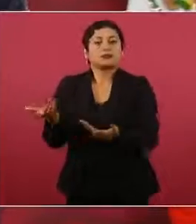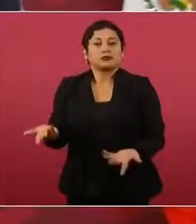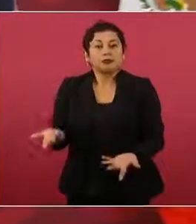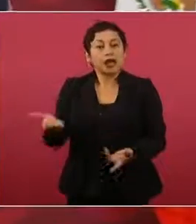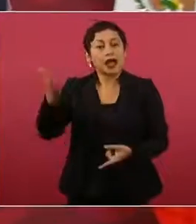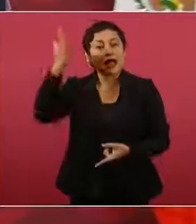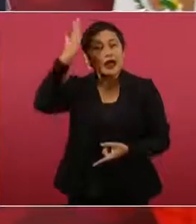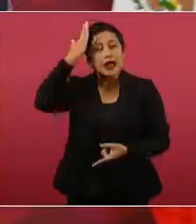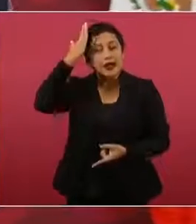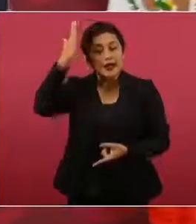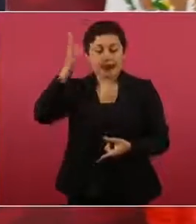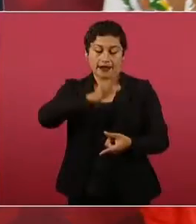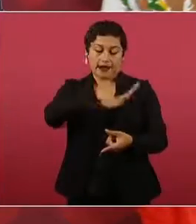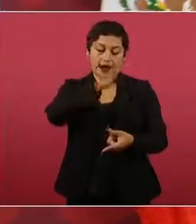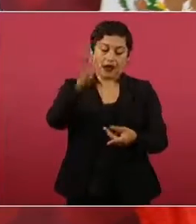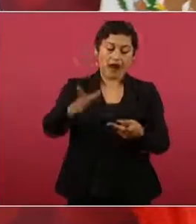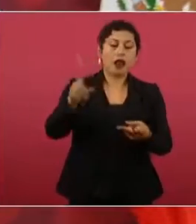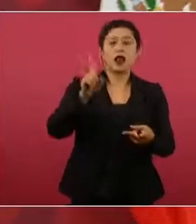oficiales, soldados,